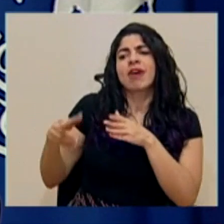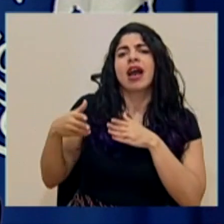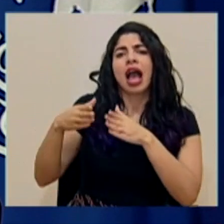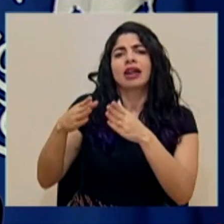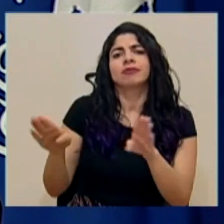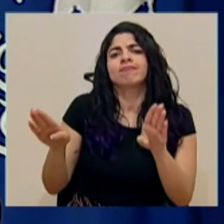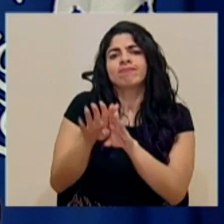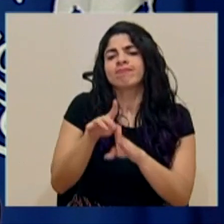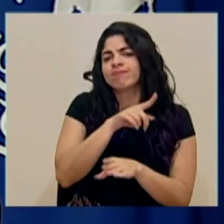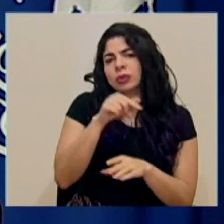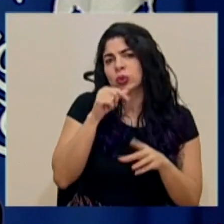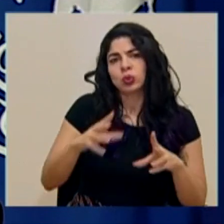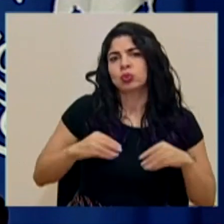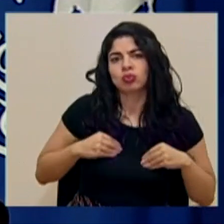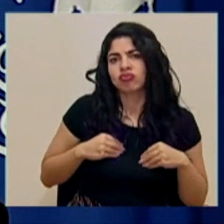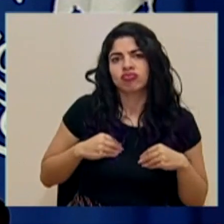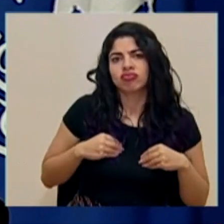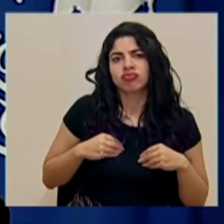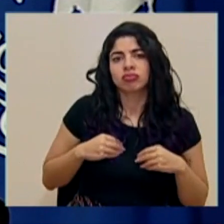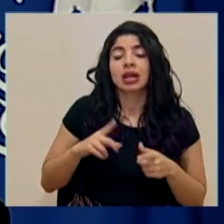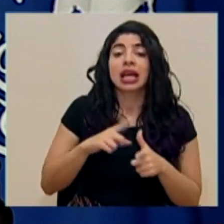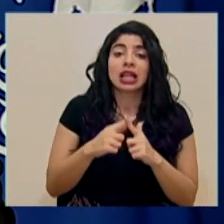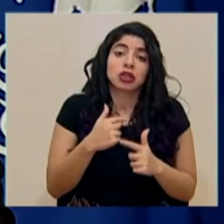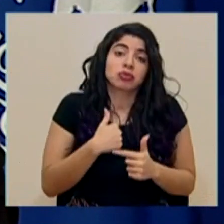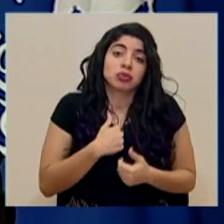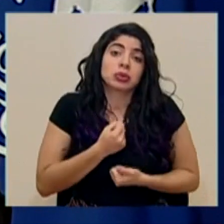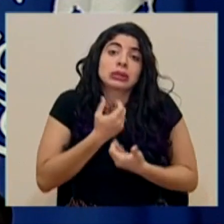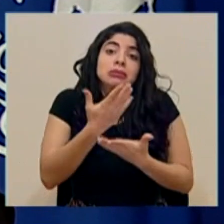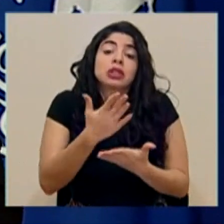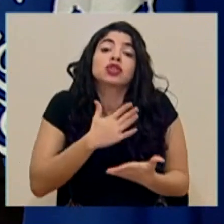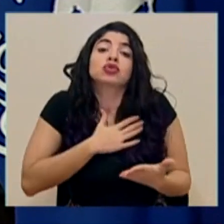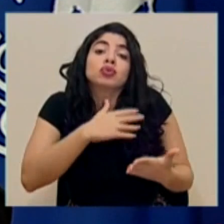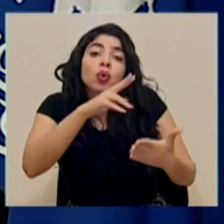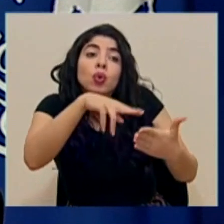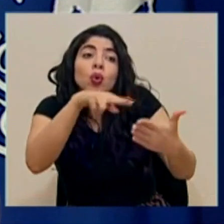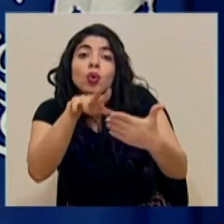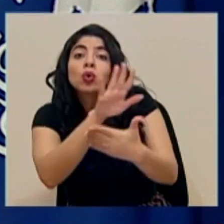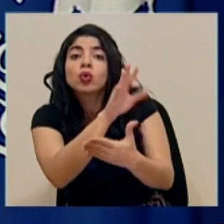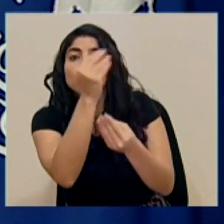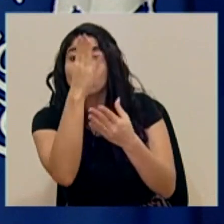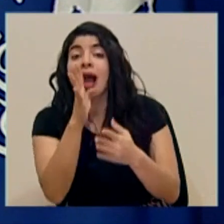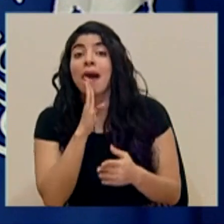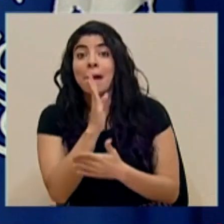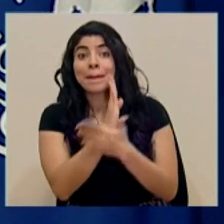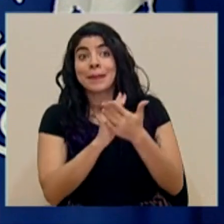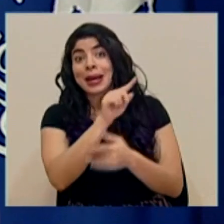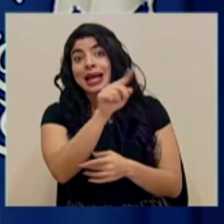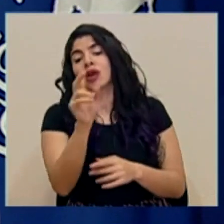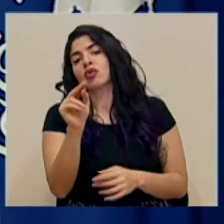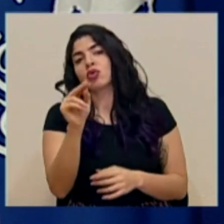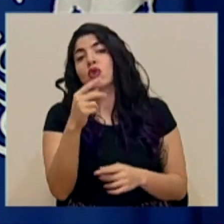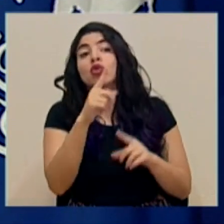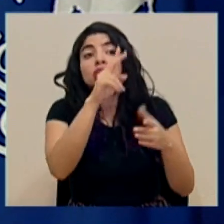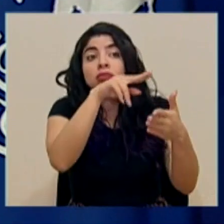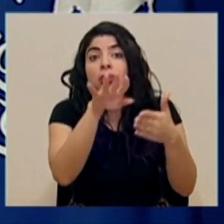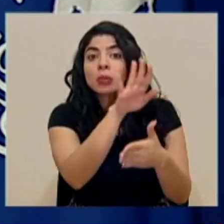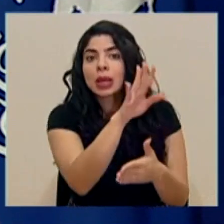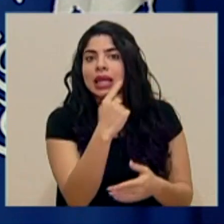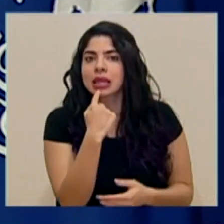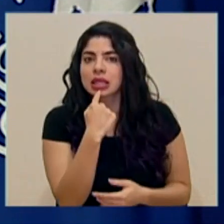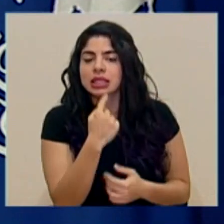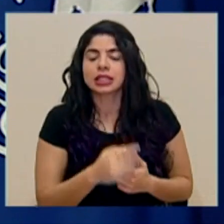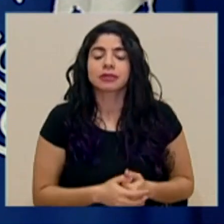carreteras. Entonces, le puedo expresar lo que leí en sus comunicados, no puedo hablar por las cámaras. No